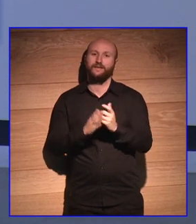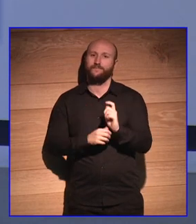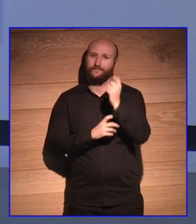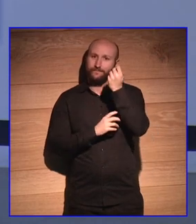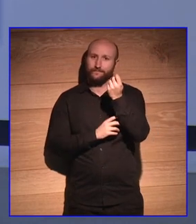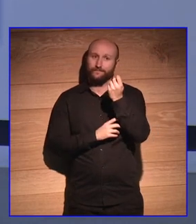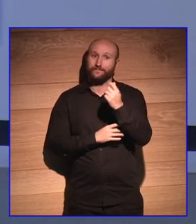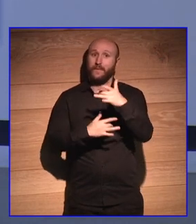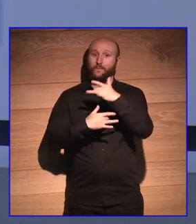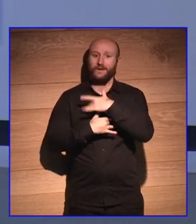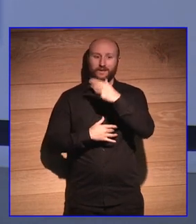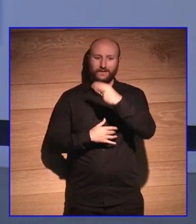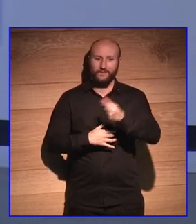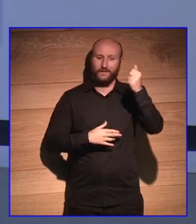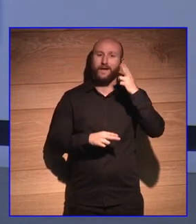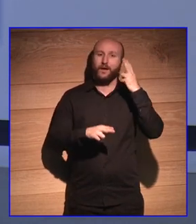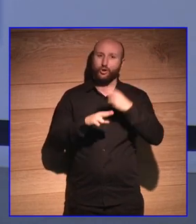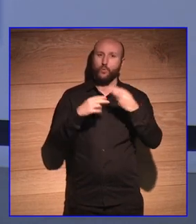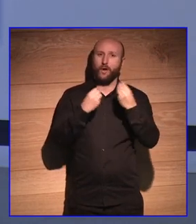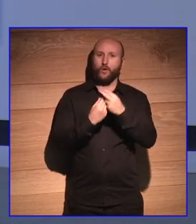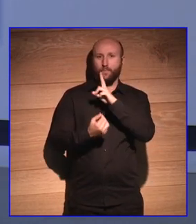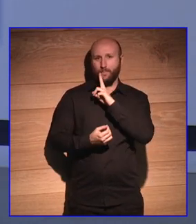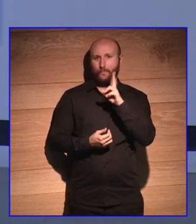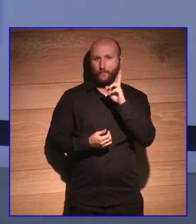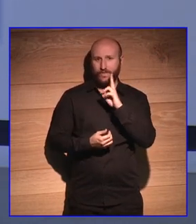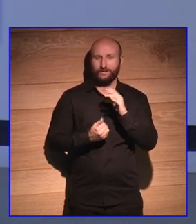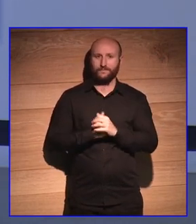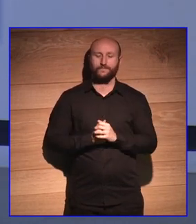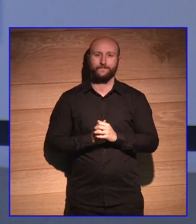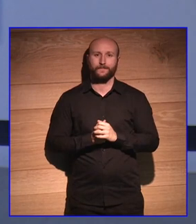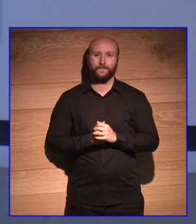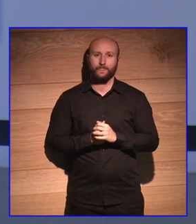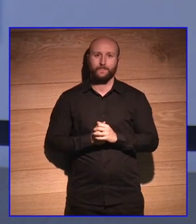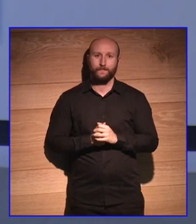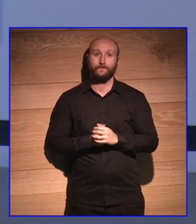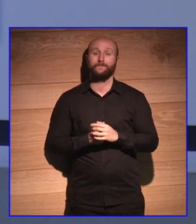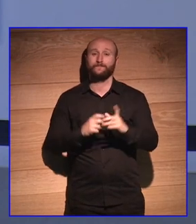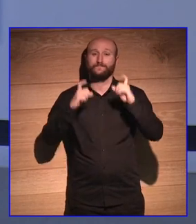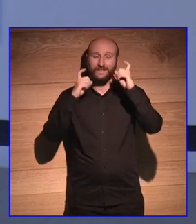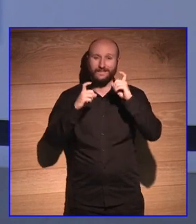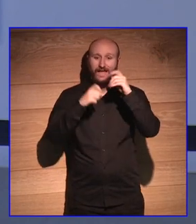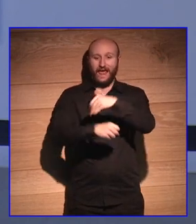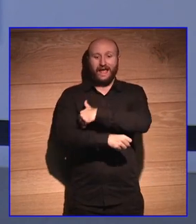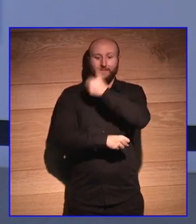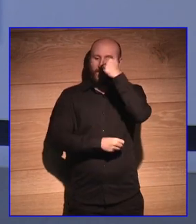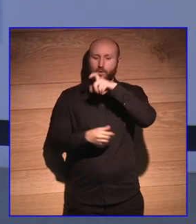pablos pudiera marcharse a vivir a roma con su madre y a ser posible fuera de esa academia llena de hombres tanto